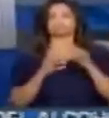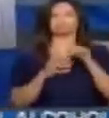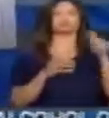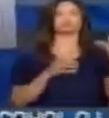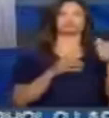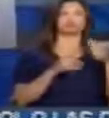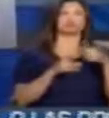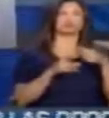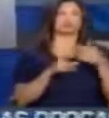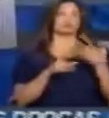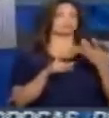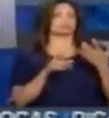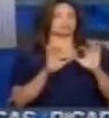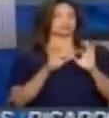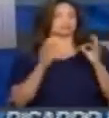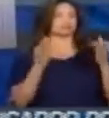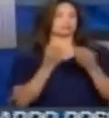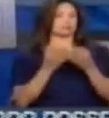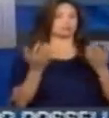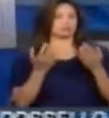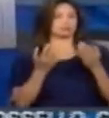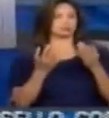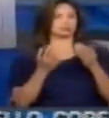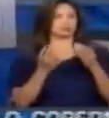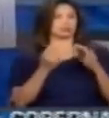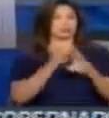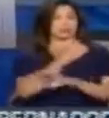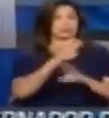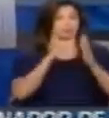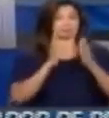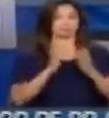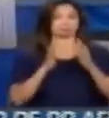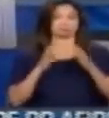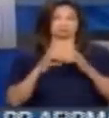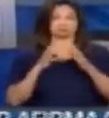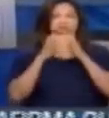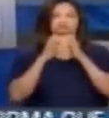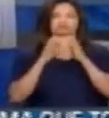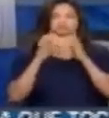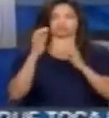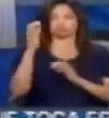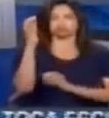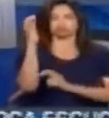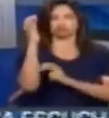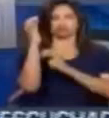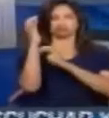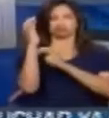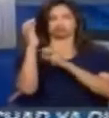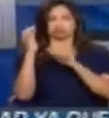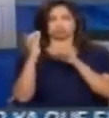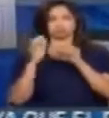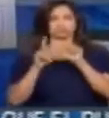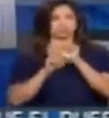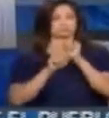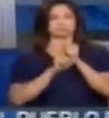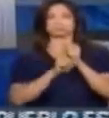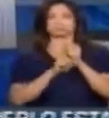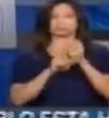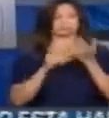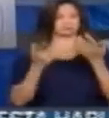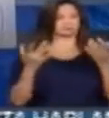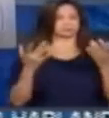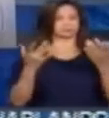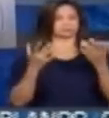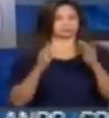y quedar desamparado por sus familiares obligó a este agricultor a improvisar esta morada encima de este árbol, y las condiciones en las que vivía